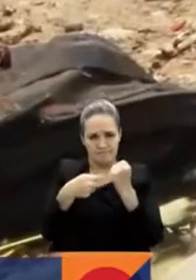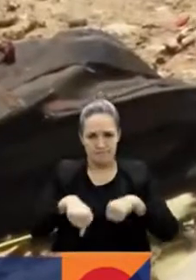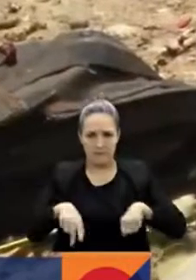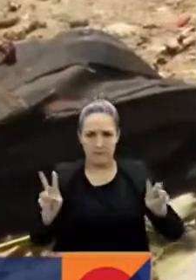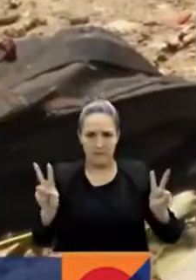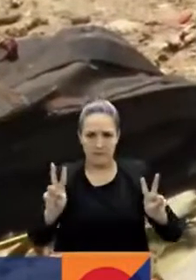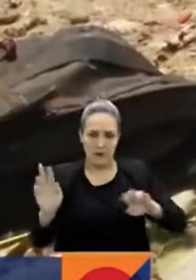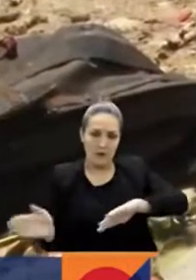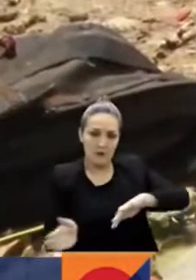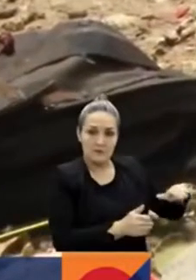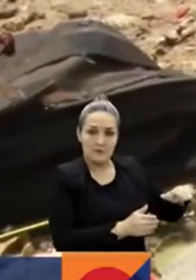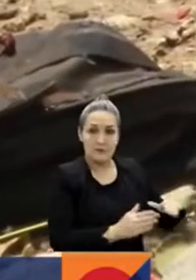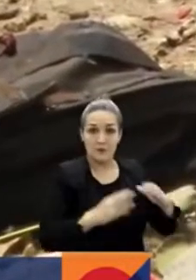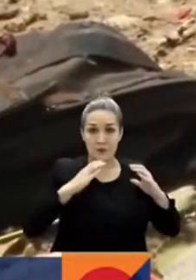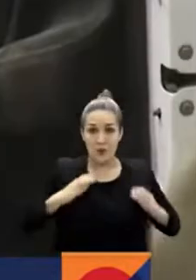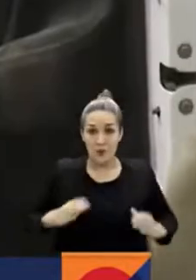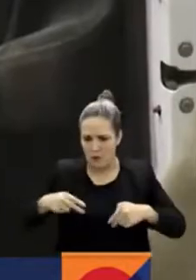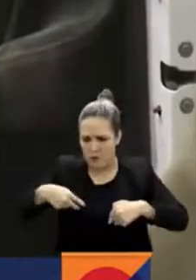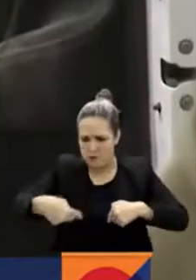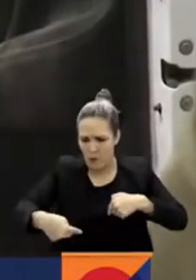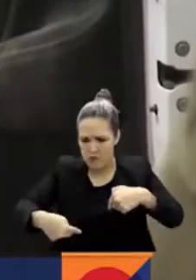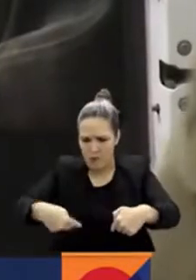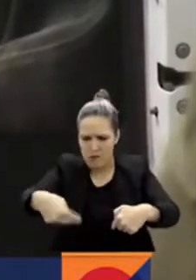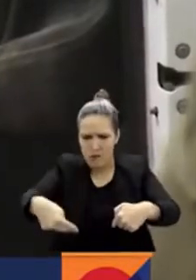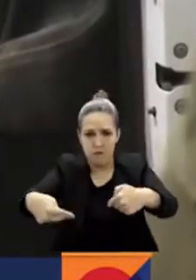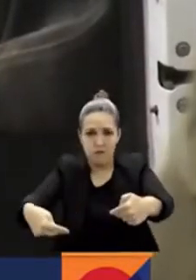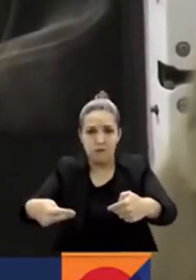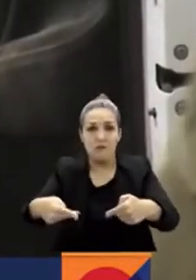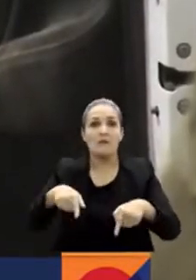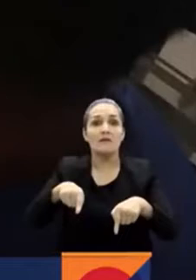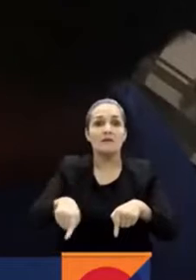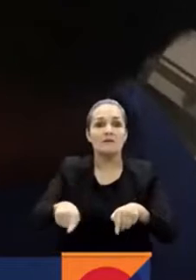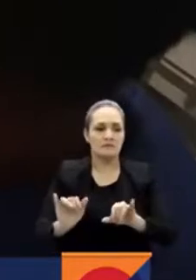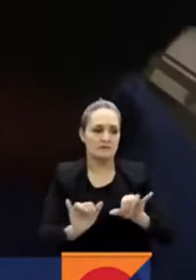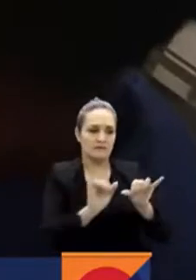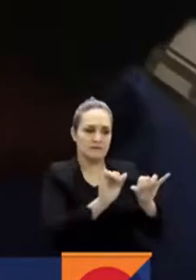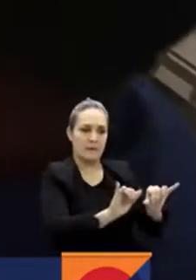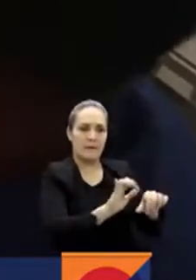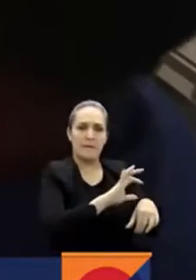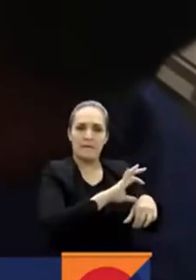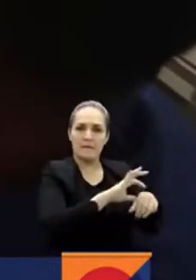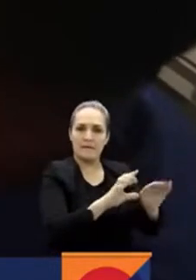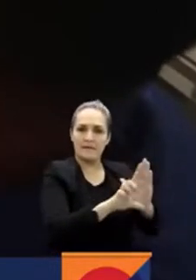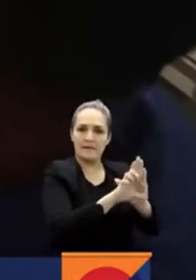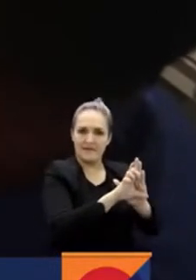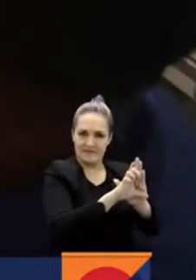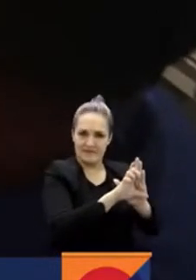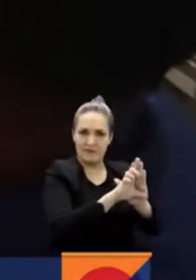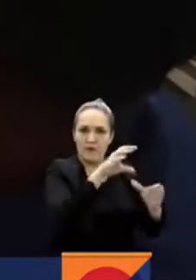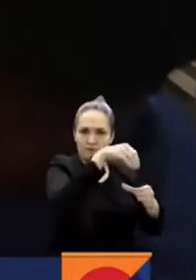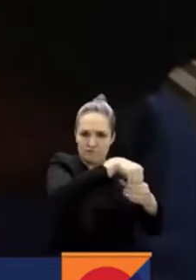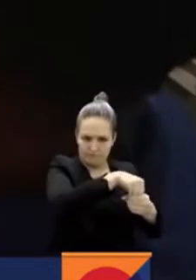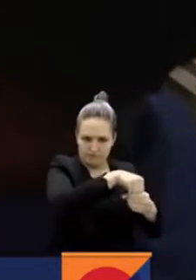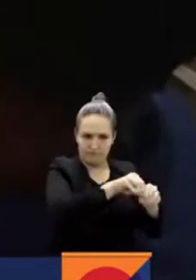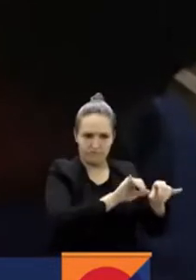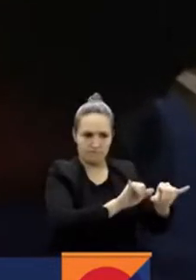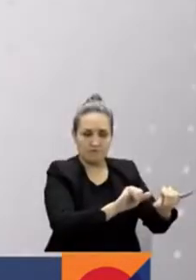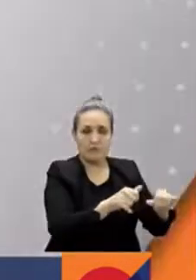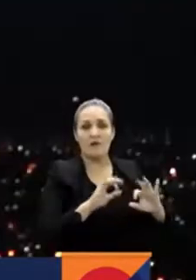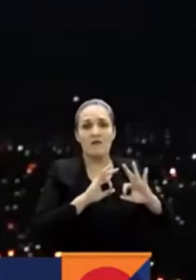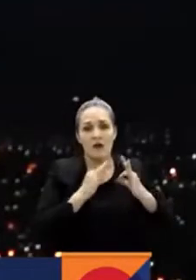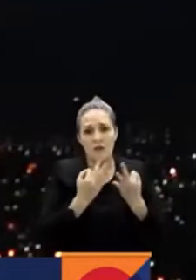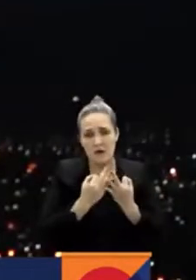Cuerpos de los policías asesinados en zona rural de Neiva permanecen en medicina legal. Familiares y amigos siguen haciendo